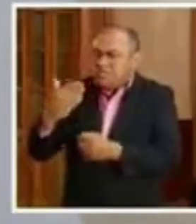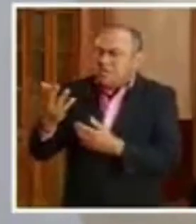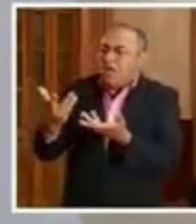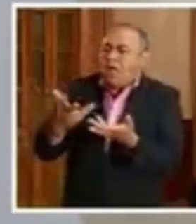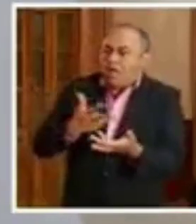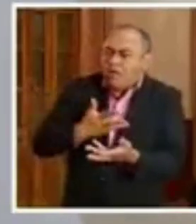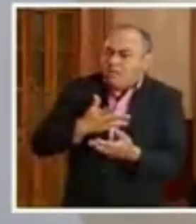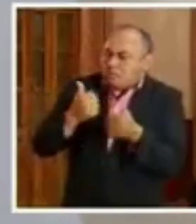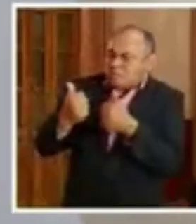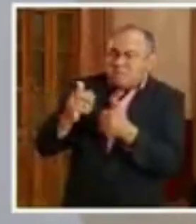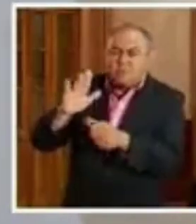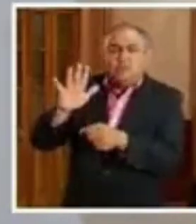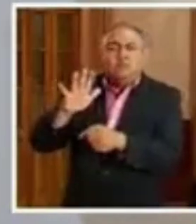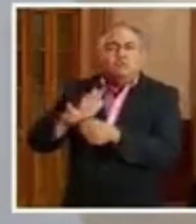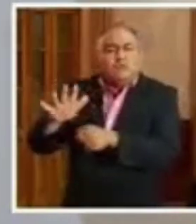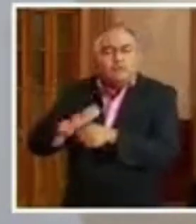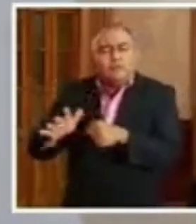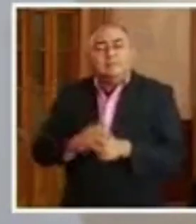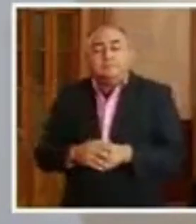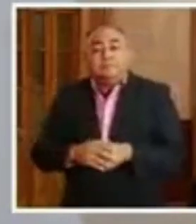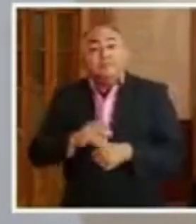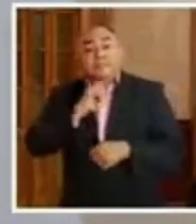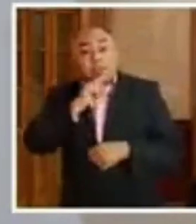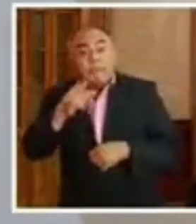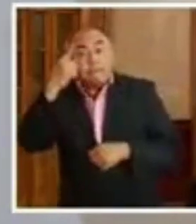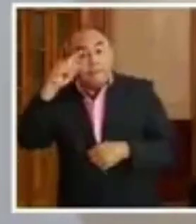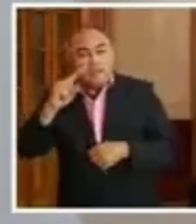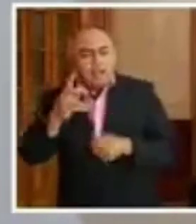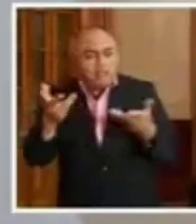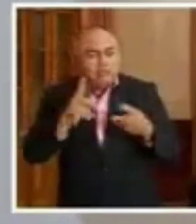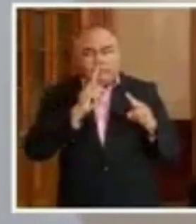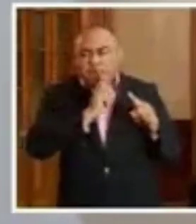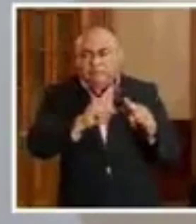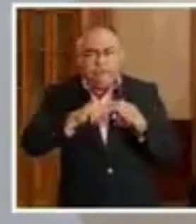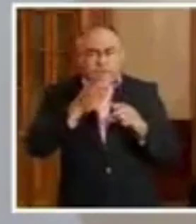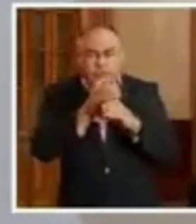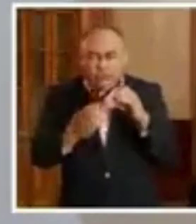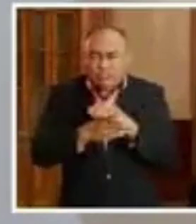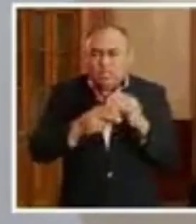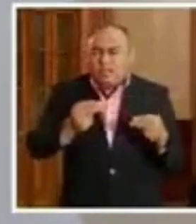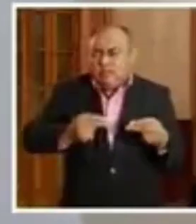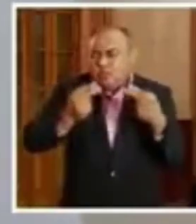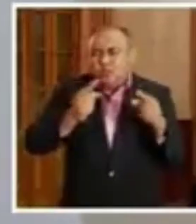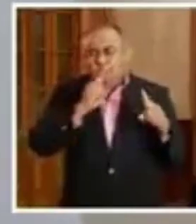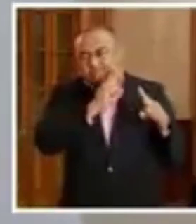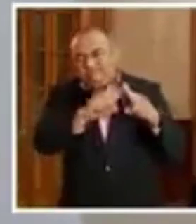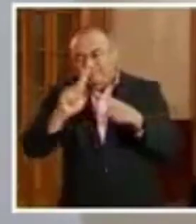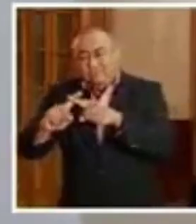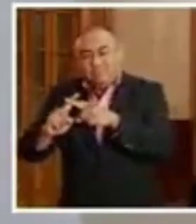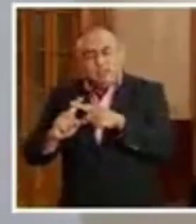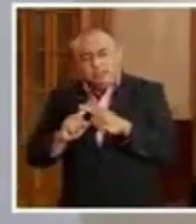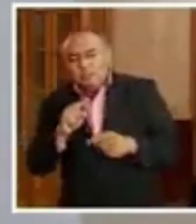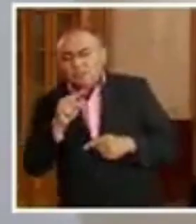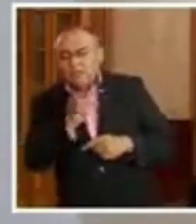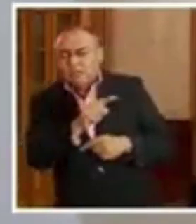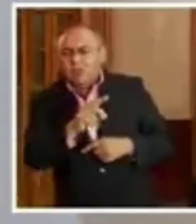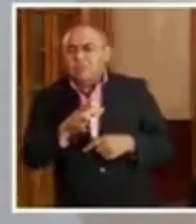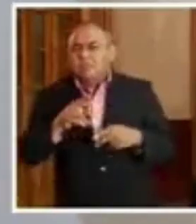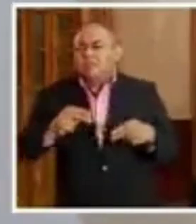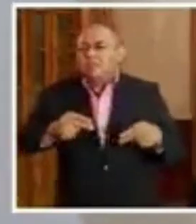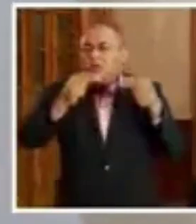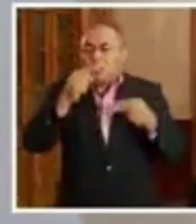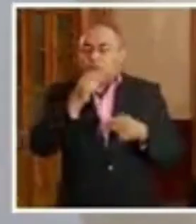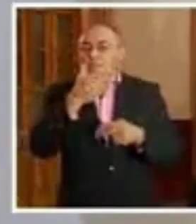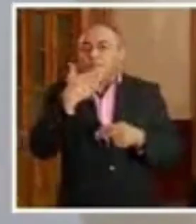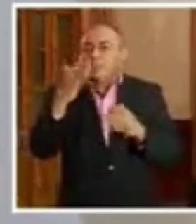futuro, modelos híbridos, qué giros, qué negocios trabajan mejor en línea,